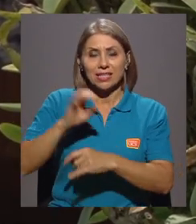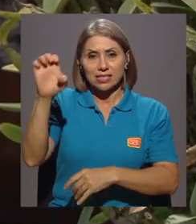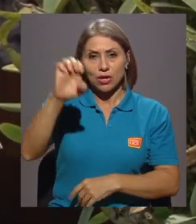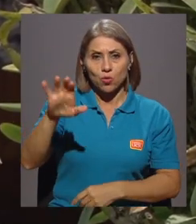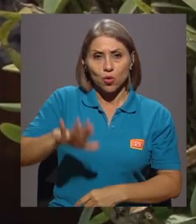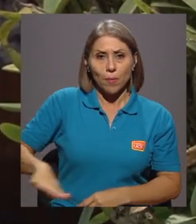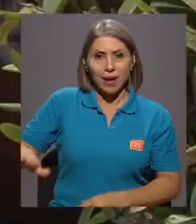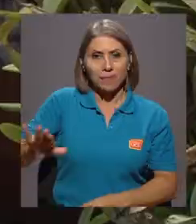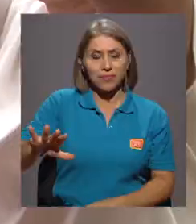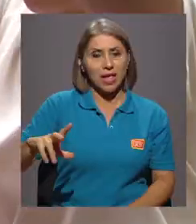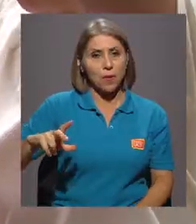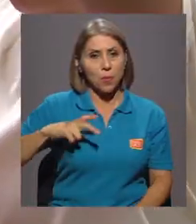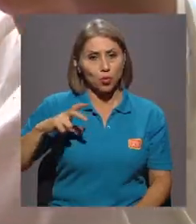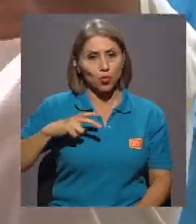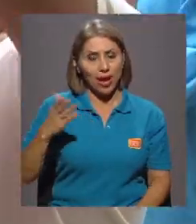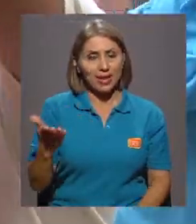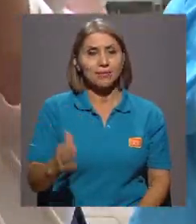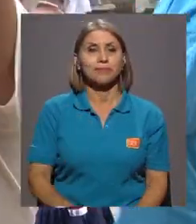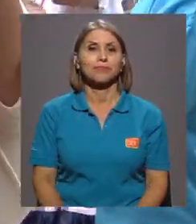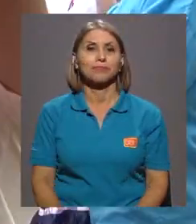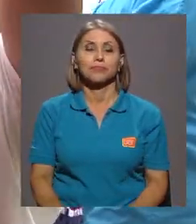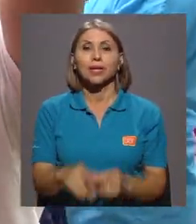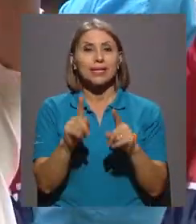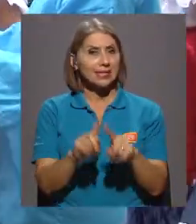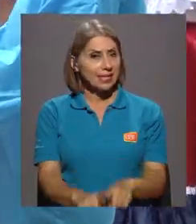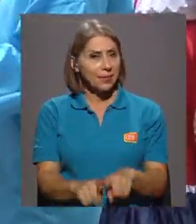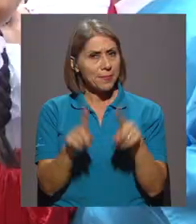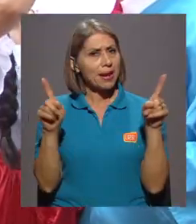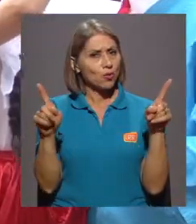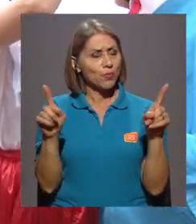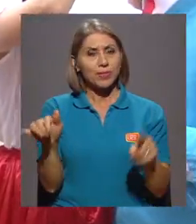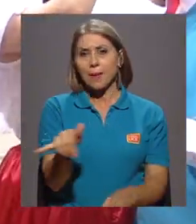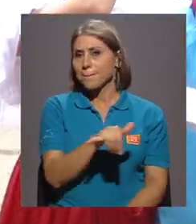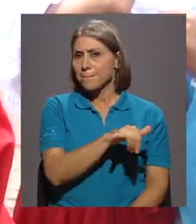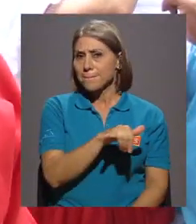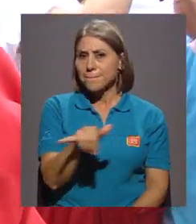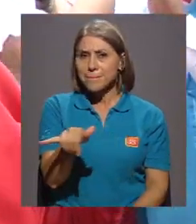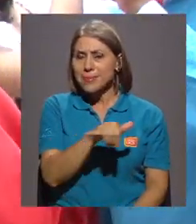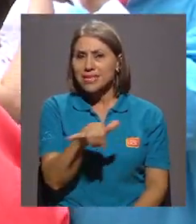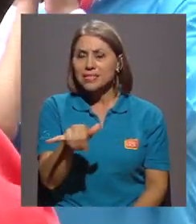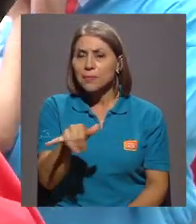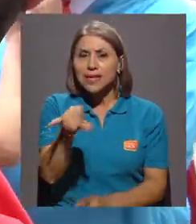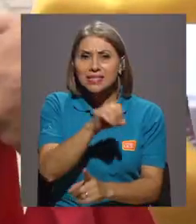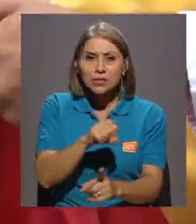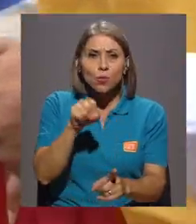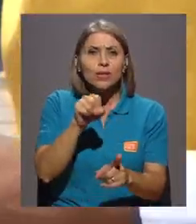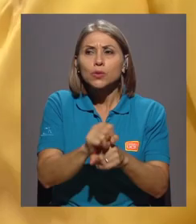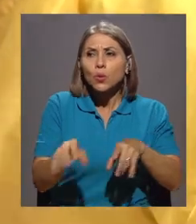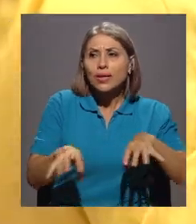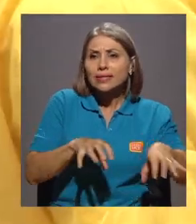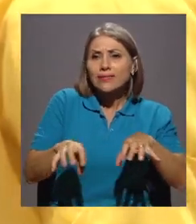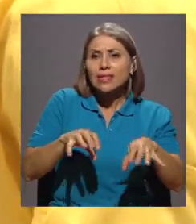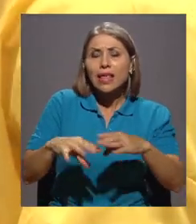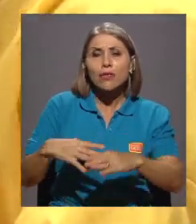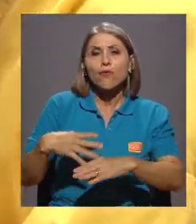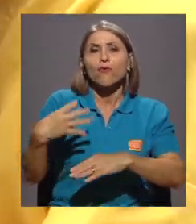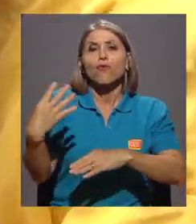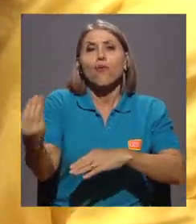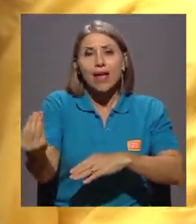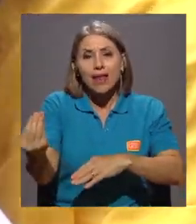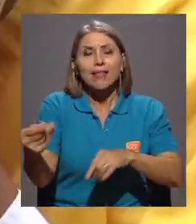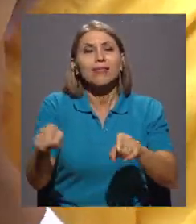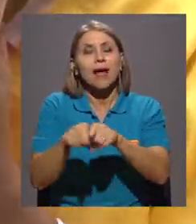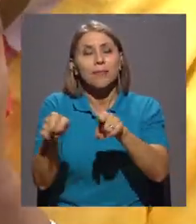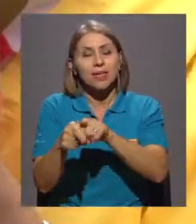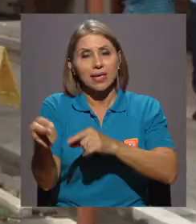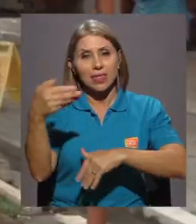estos realizados en Portugal. Sin embargo, la misma proyección que han tenido fuera de nuestras fronteras, la han